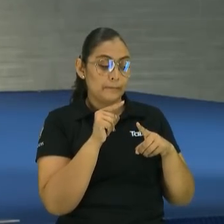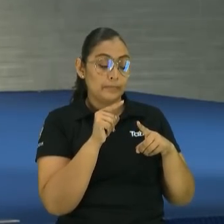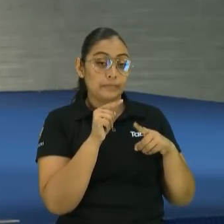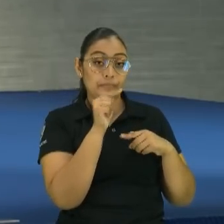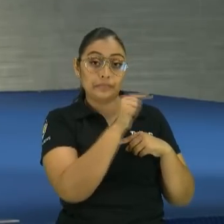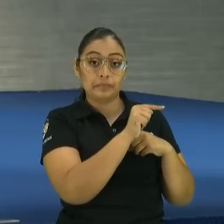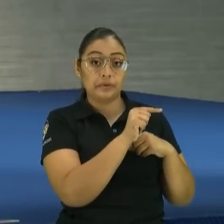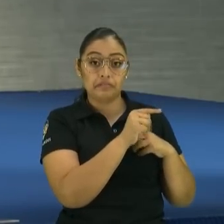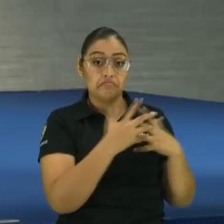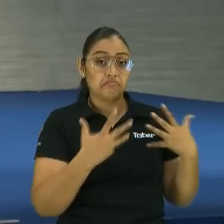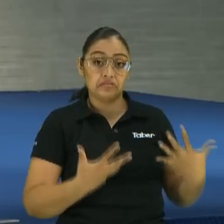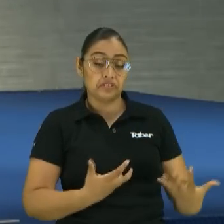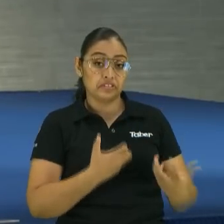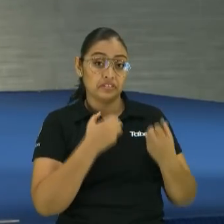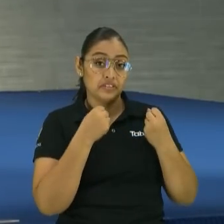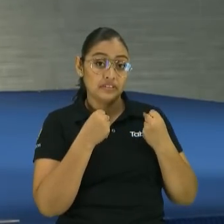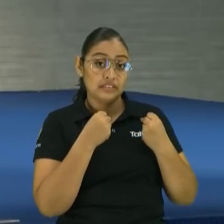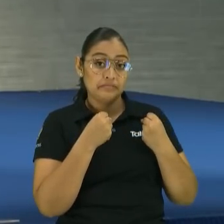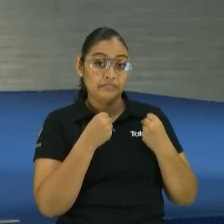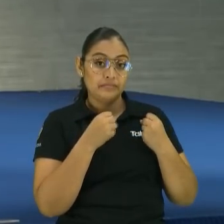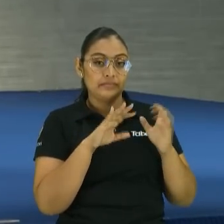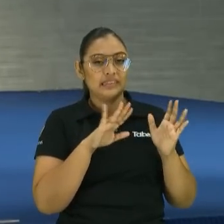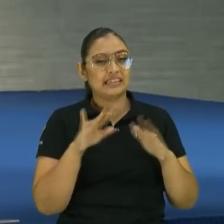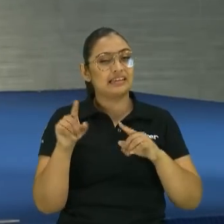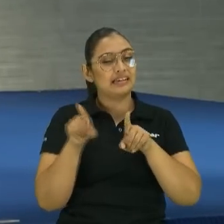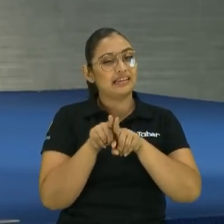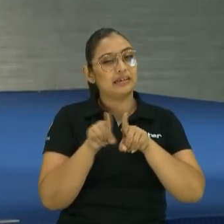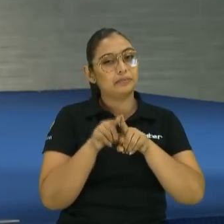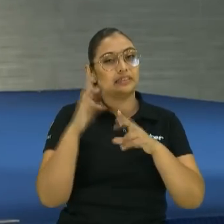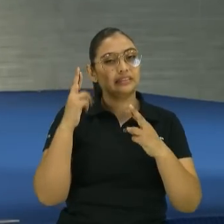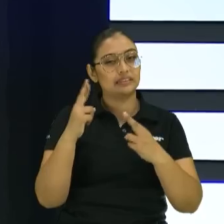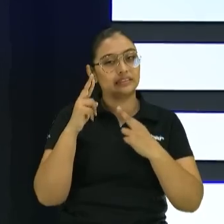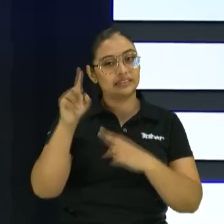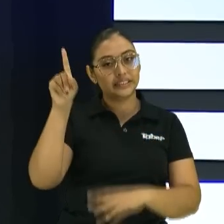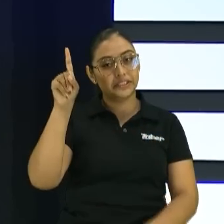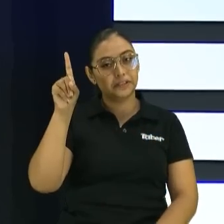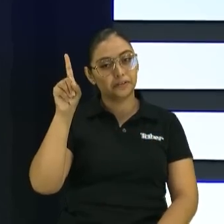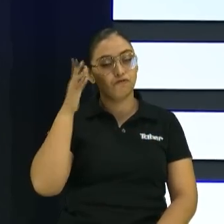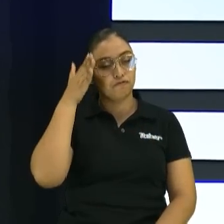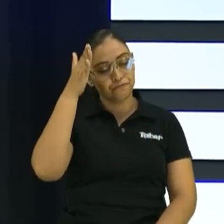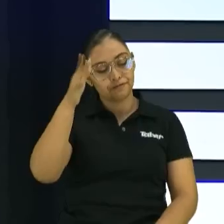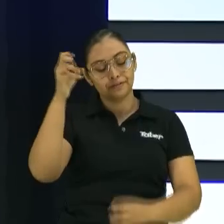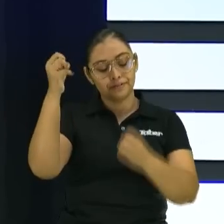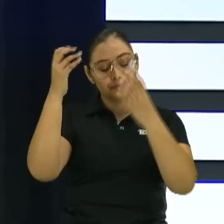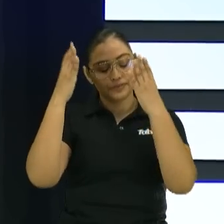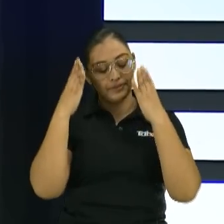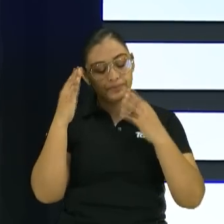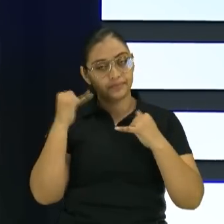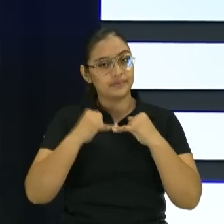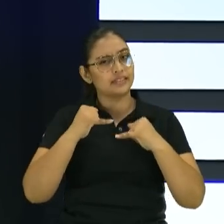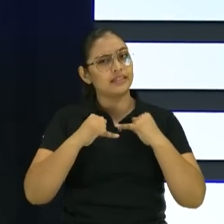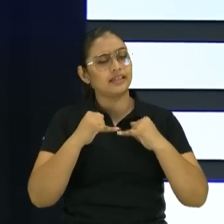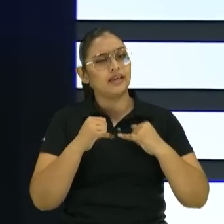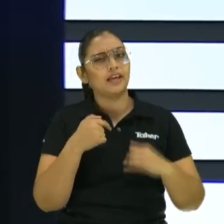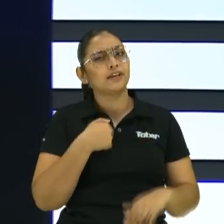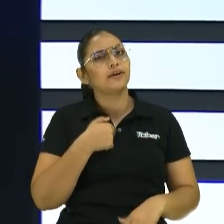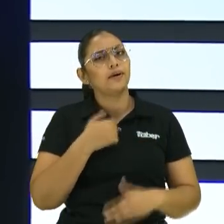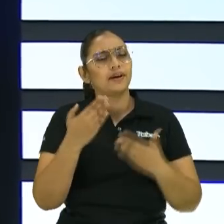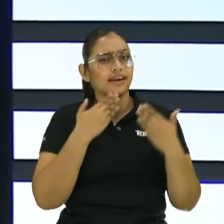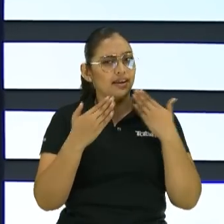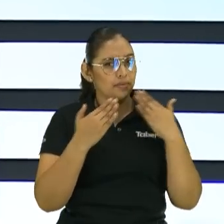amigos y hermano el Ojalá de Dios trae muchas bendiciones finalmente puedo decirte que